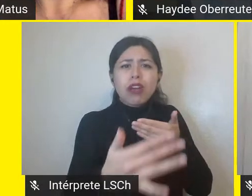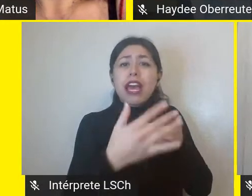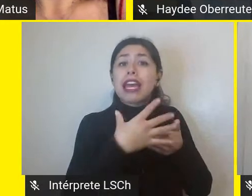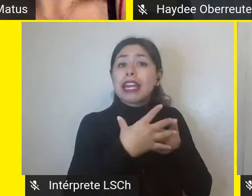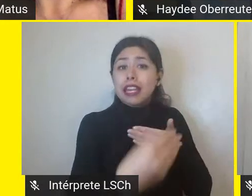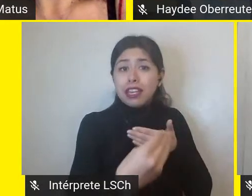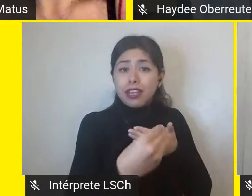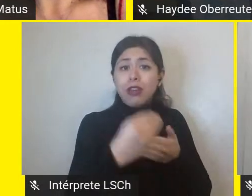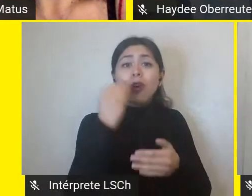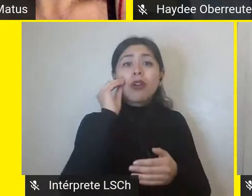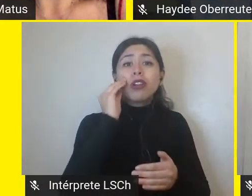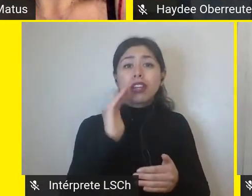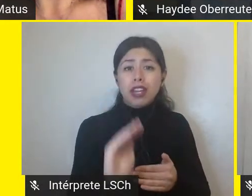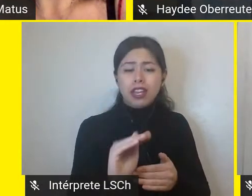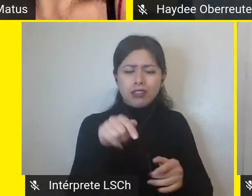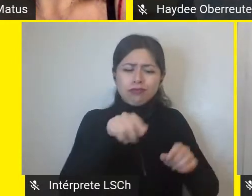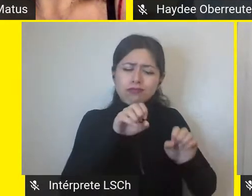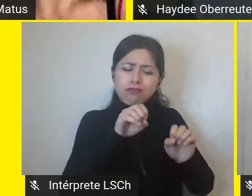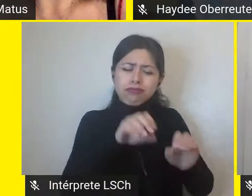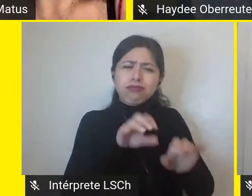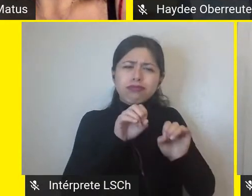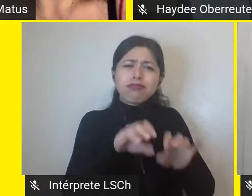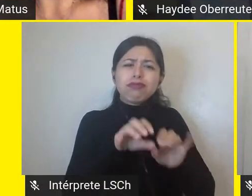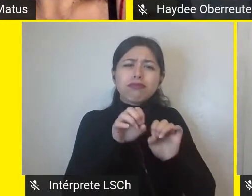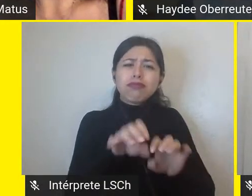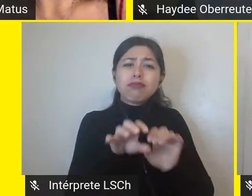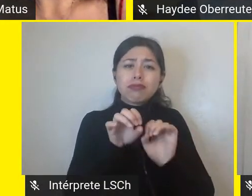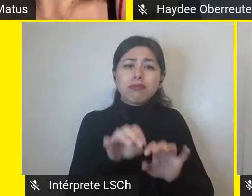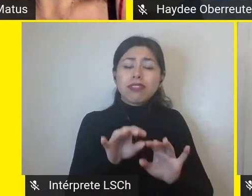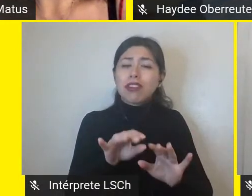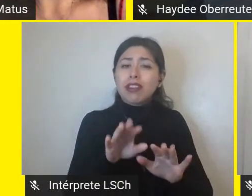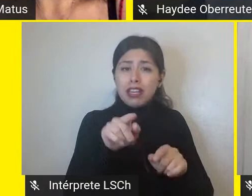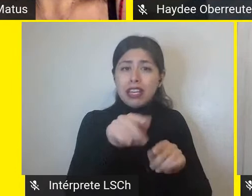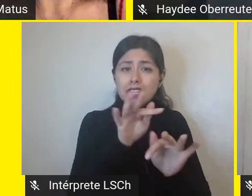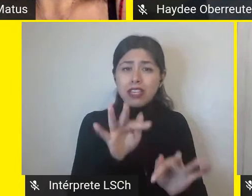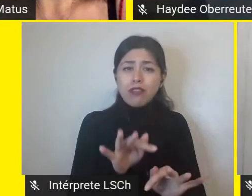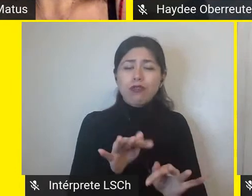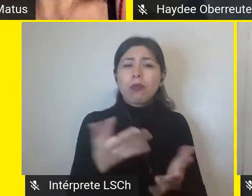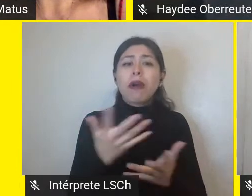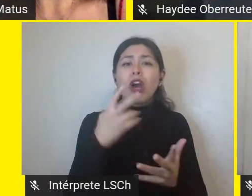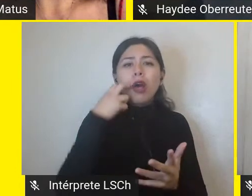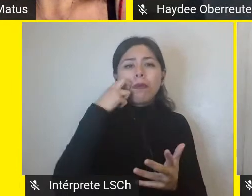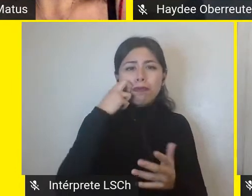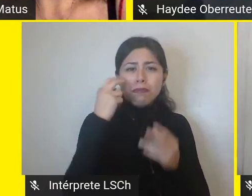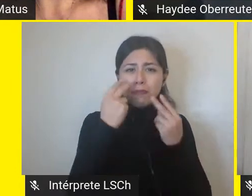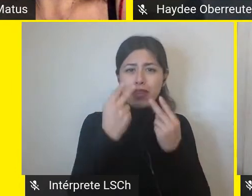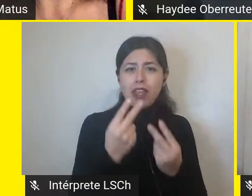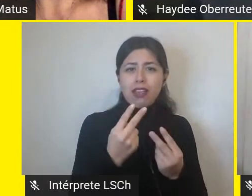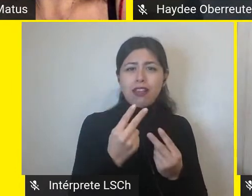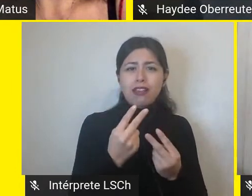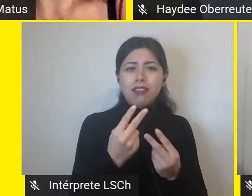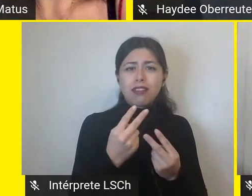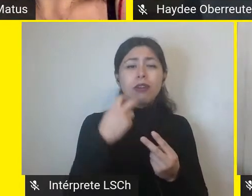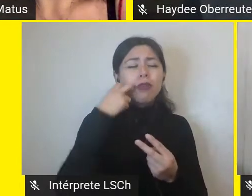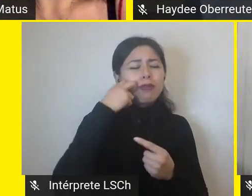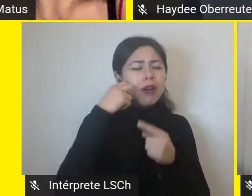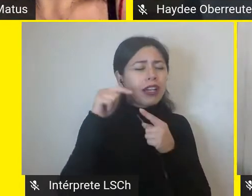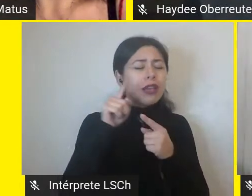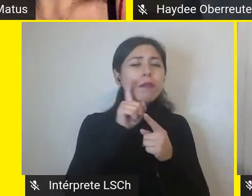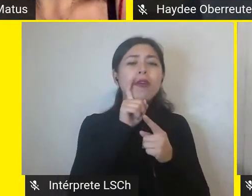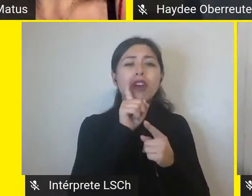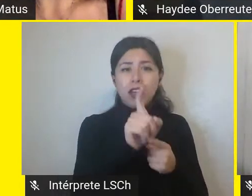inculcarle y educarlo de esa manera, humanista, como un humanismo crítico, porque el